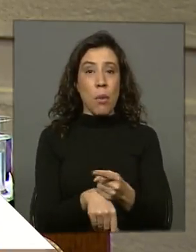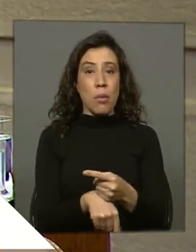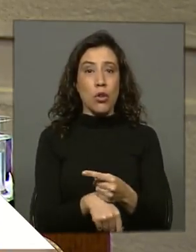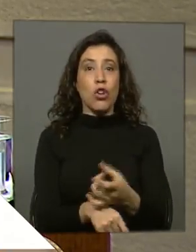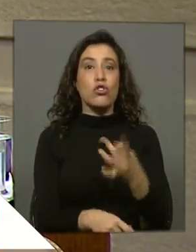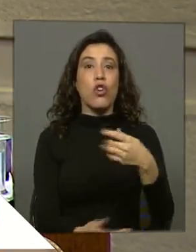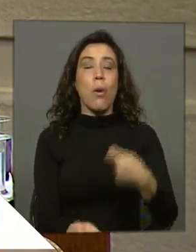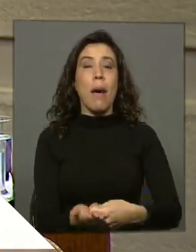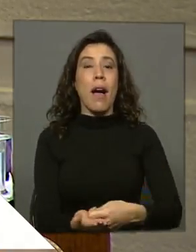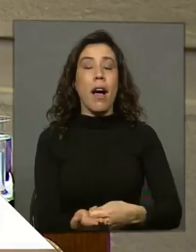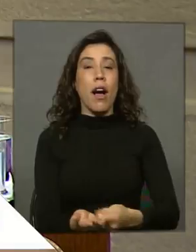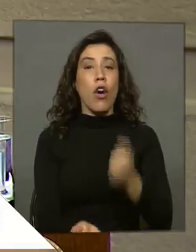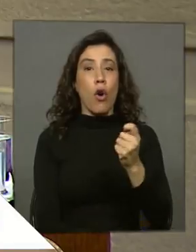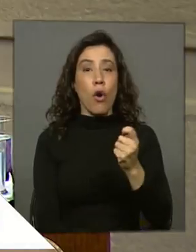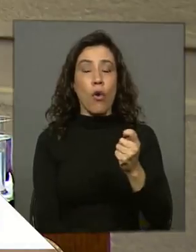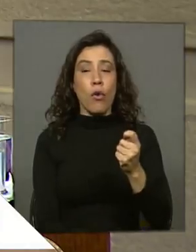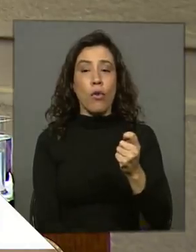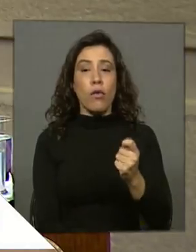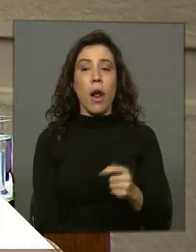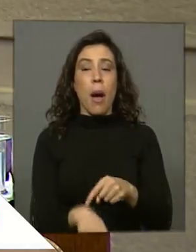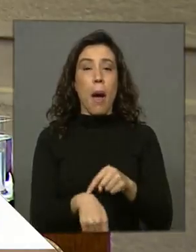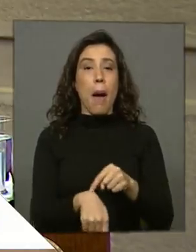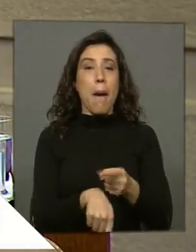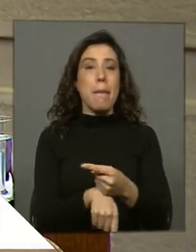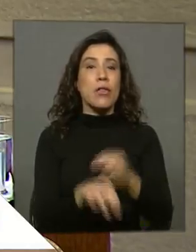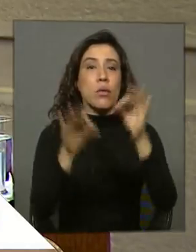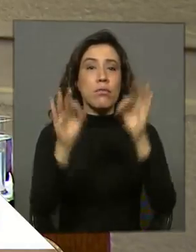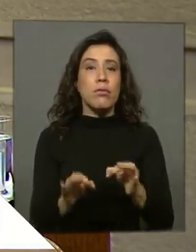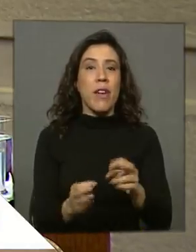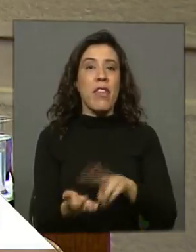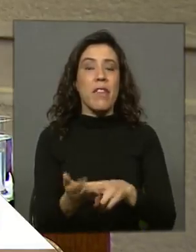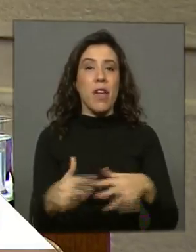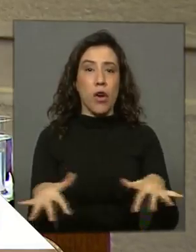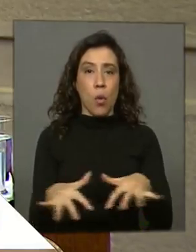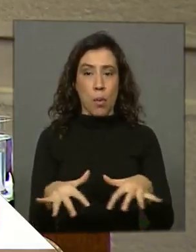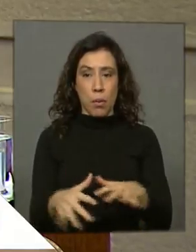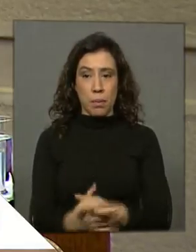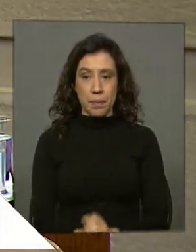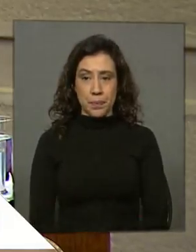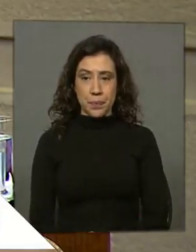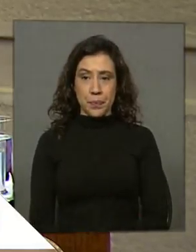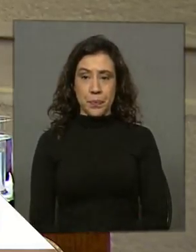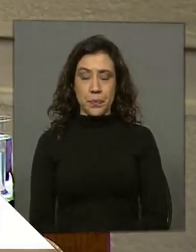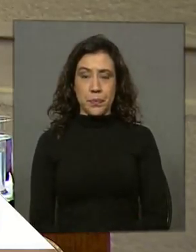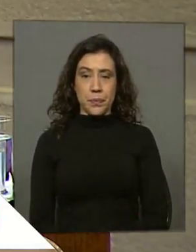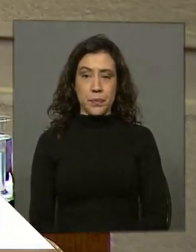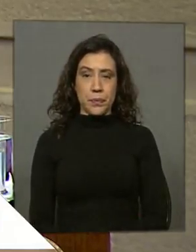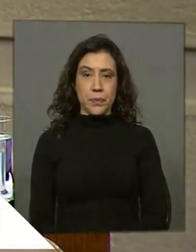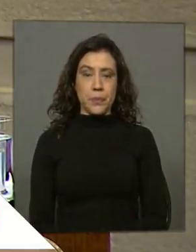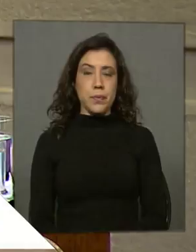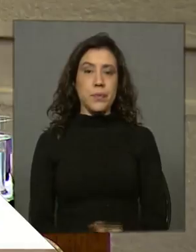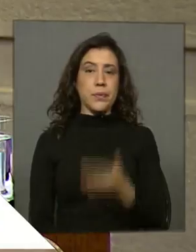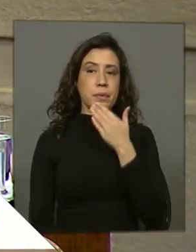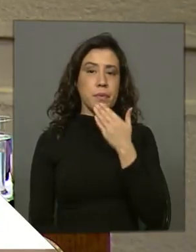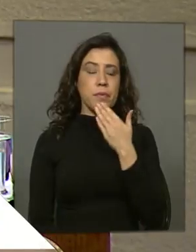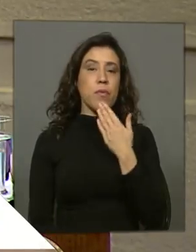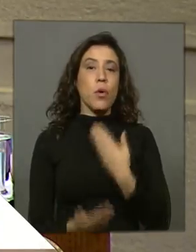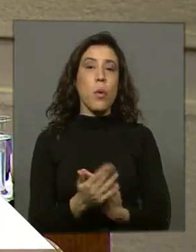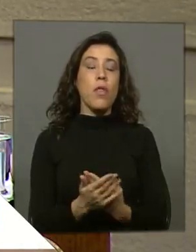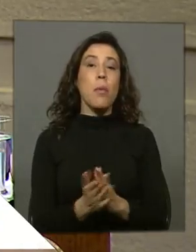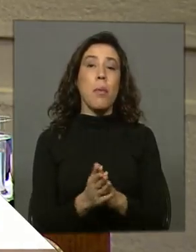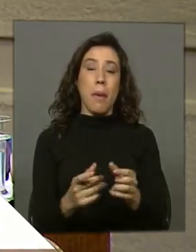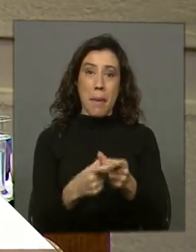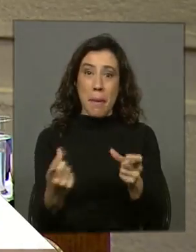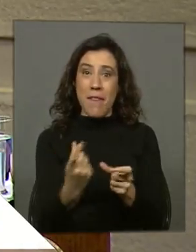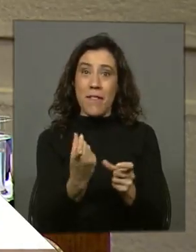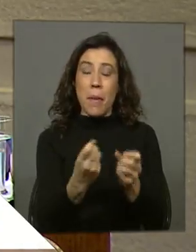solo se le podrá cobrar los minutos efectivamente utilizados también es común que en casos de perder el ticket